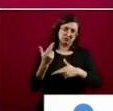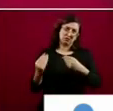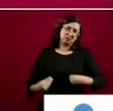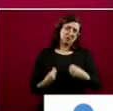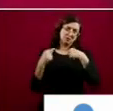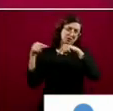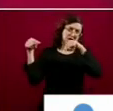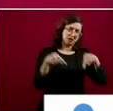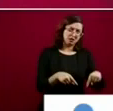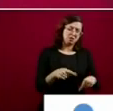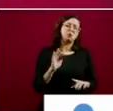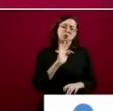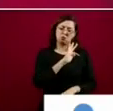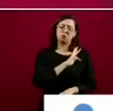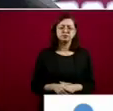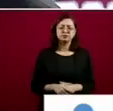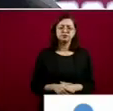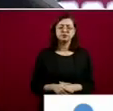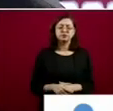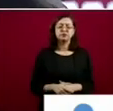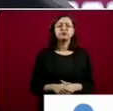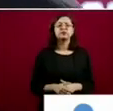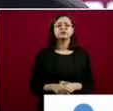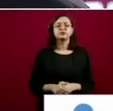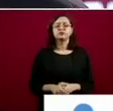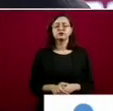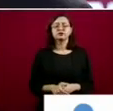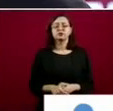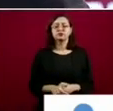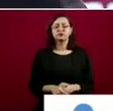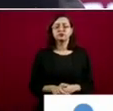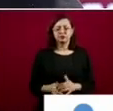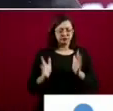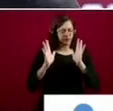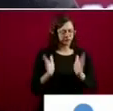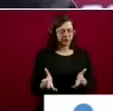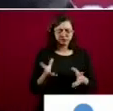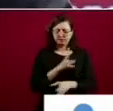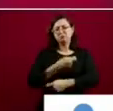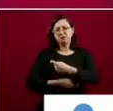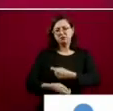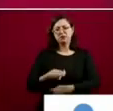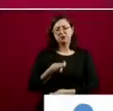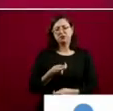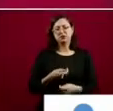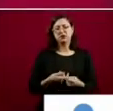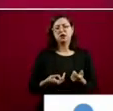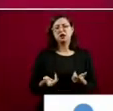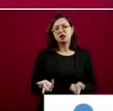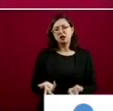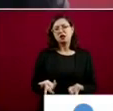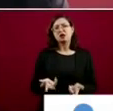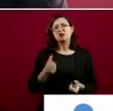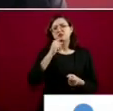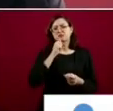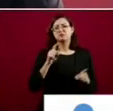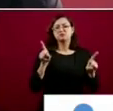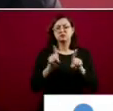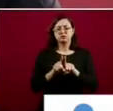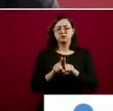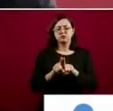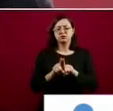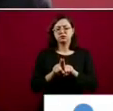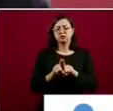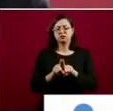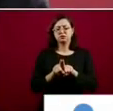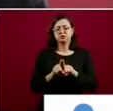regresar. Ya se están haciendo todas las gestiones y resolviendo lo